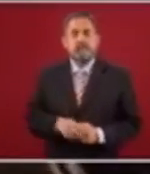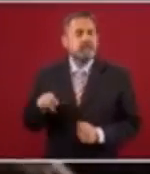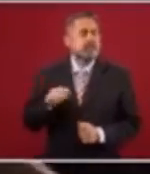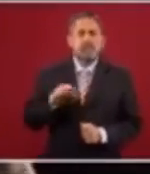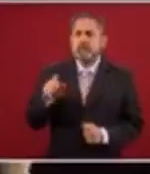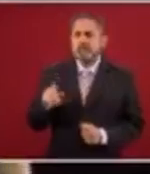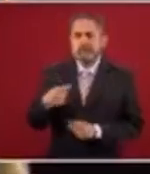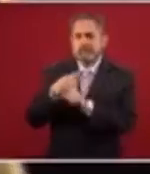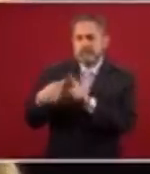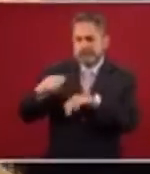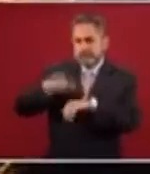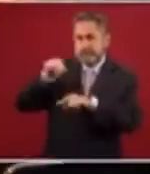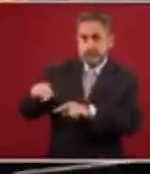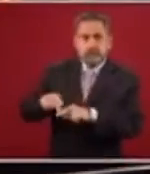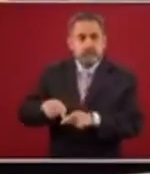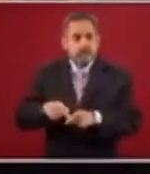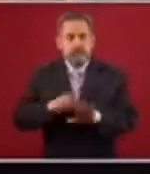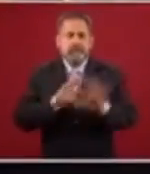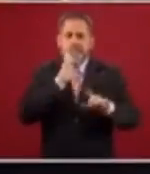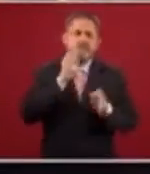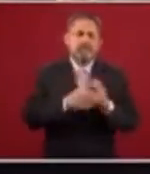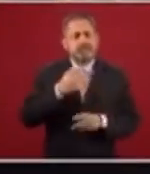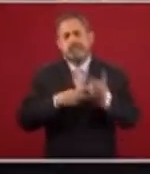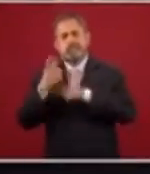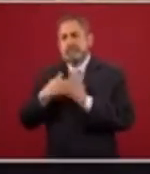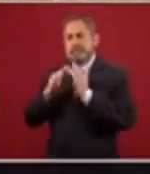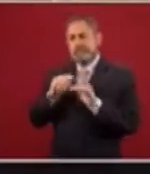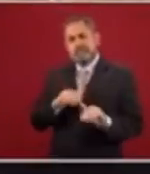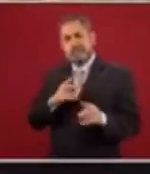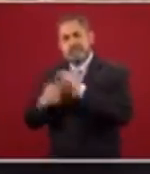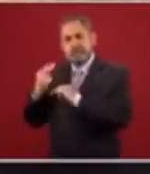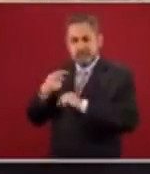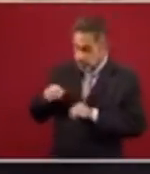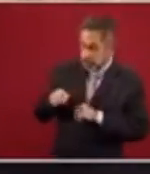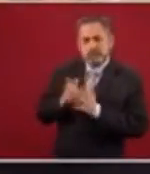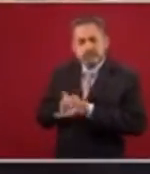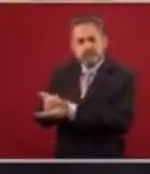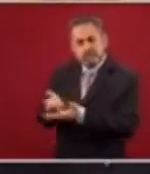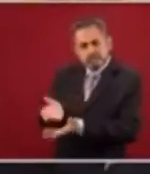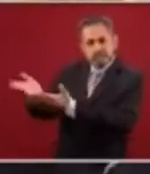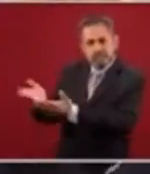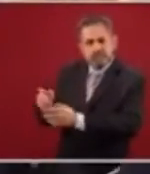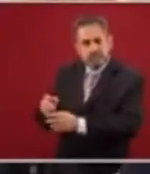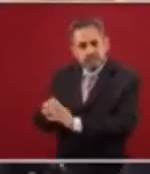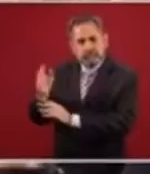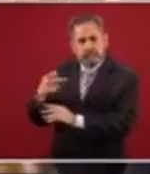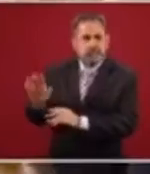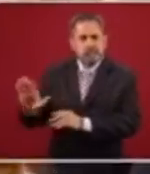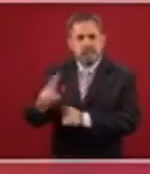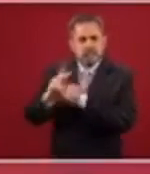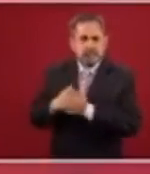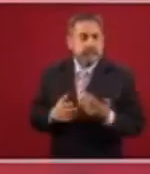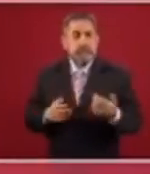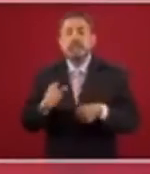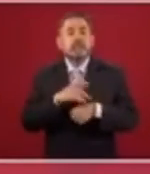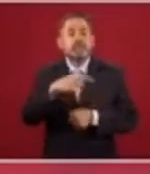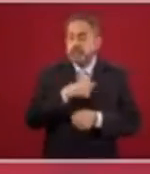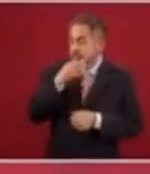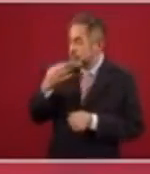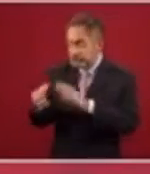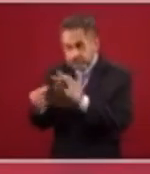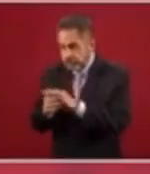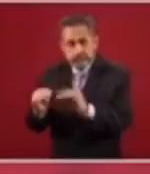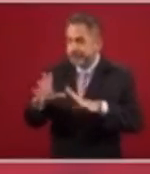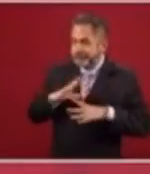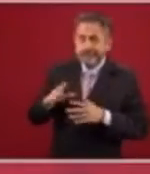más de la mitad aceptaron regresar, regreso asistido, solo porque se les informó que no iba a